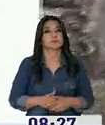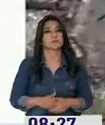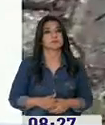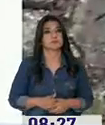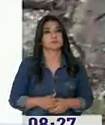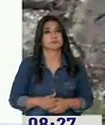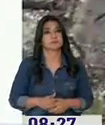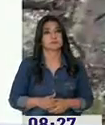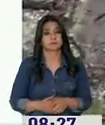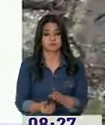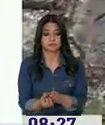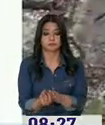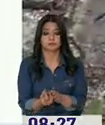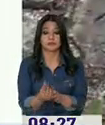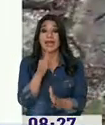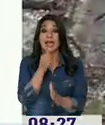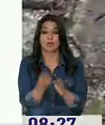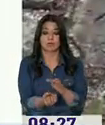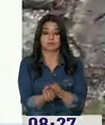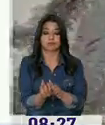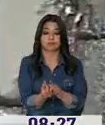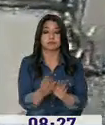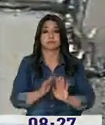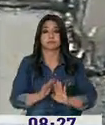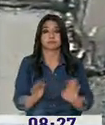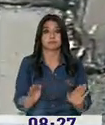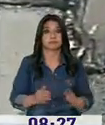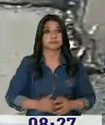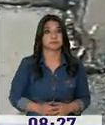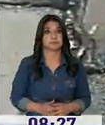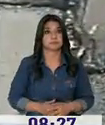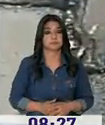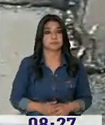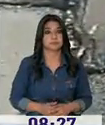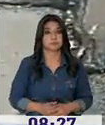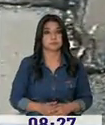¿no ven? Es todo, ahí está. Lleno de problemas.